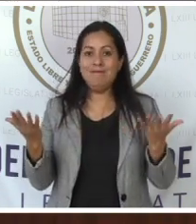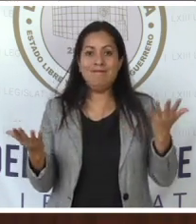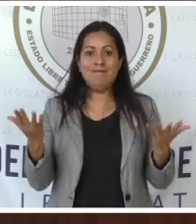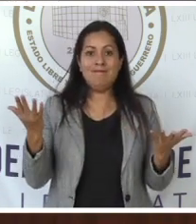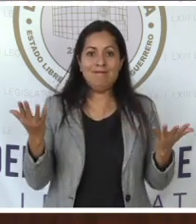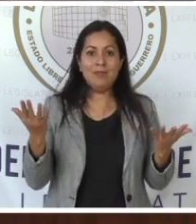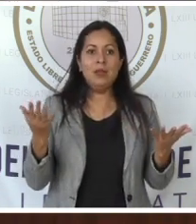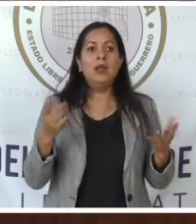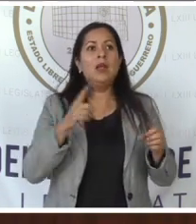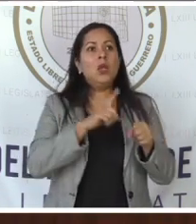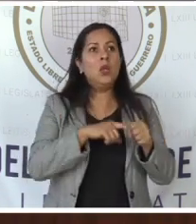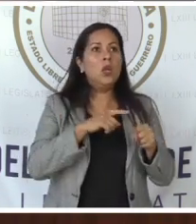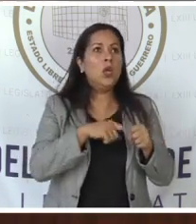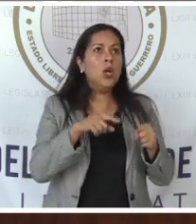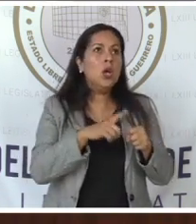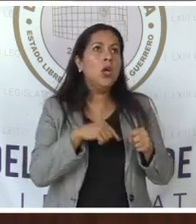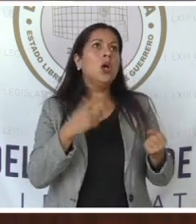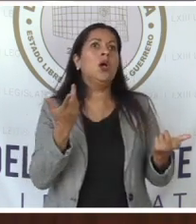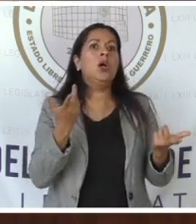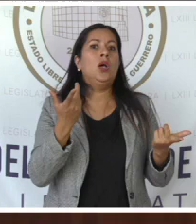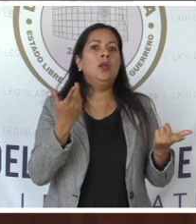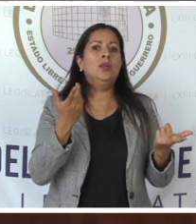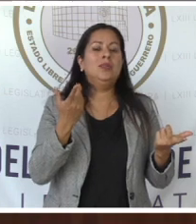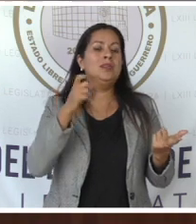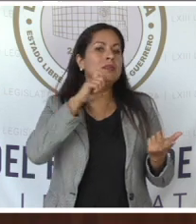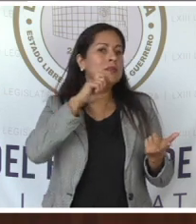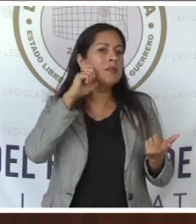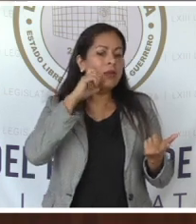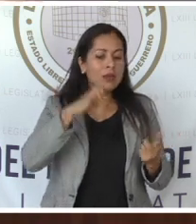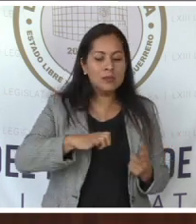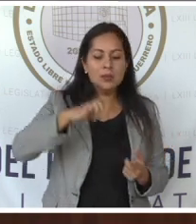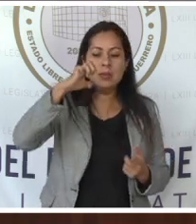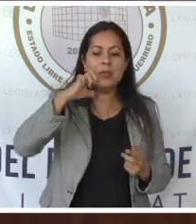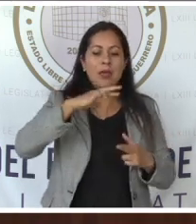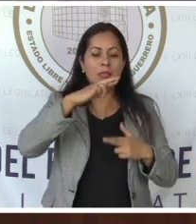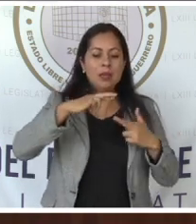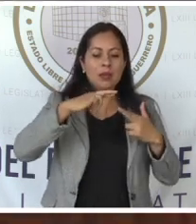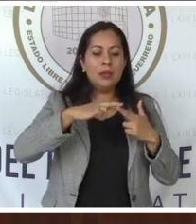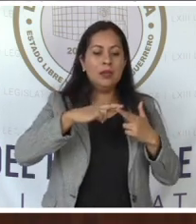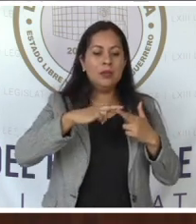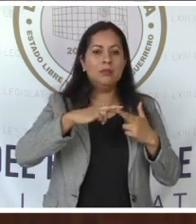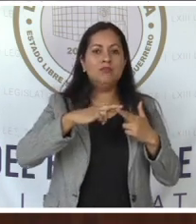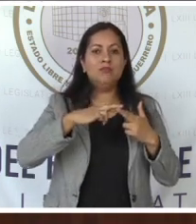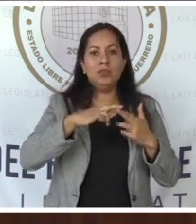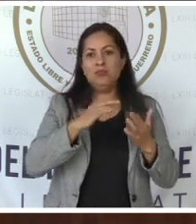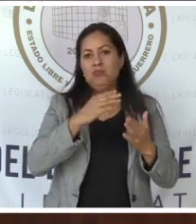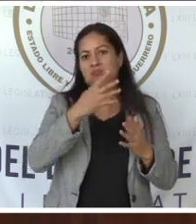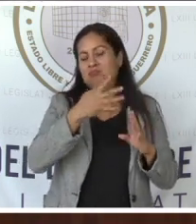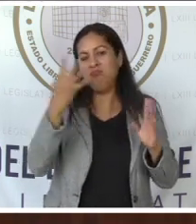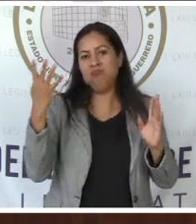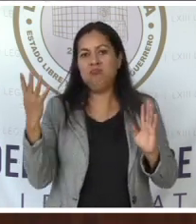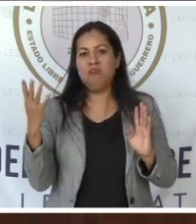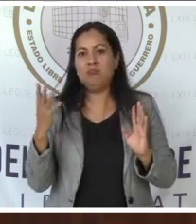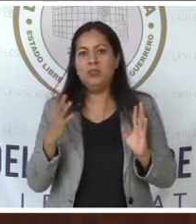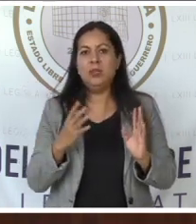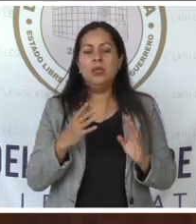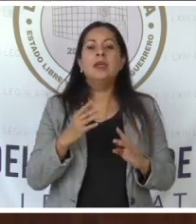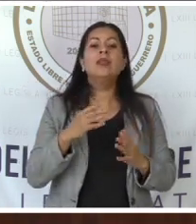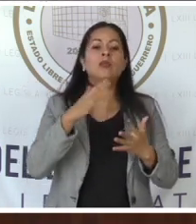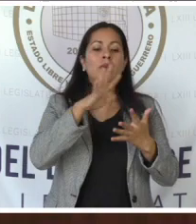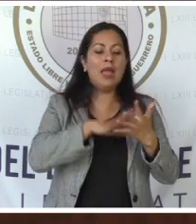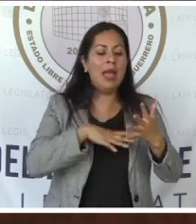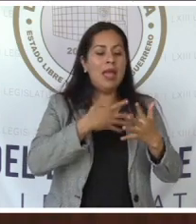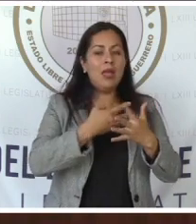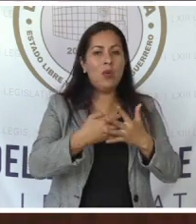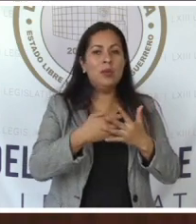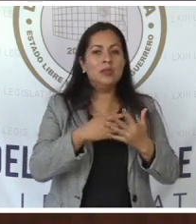de su piel, clase social, sexo, edad, religión, orientación sexual, de acuerdo con la Encuesta Nacional